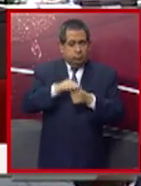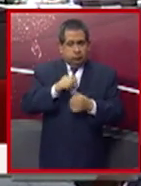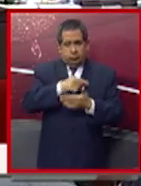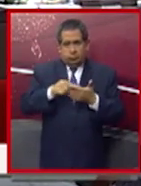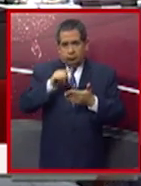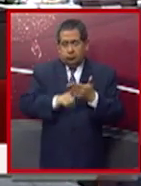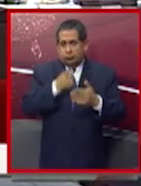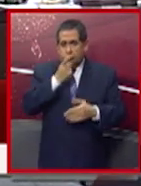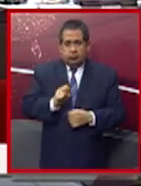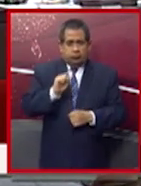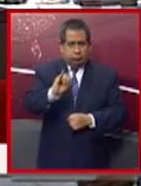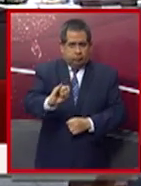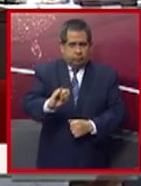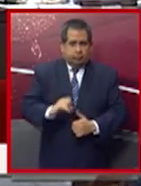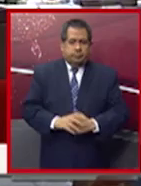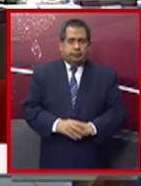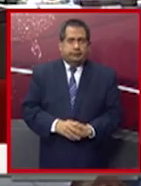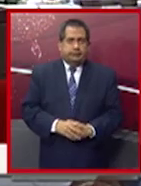pro.